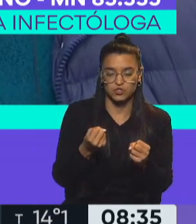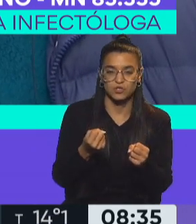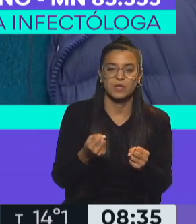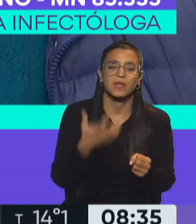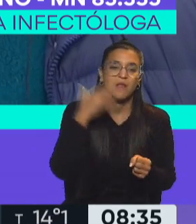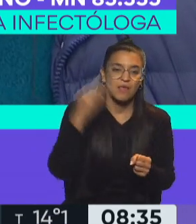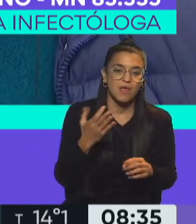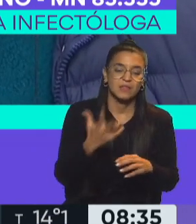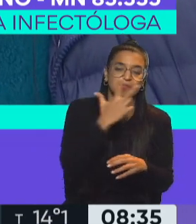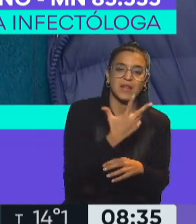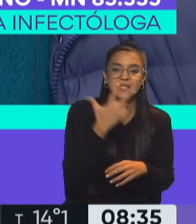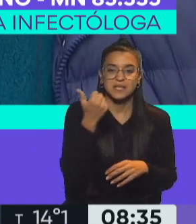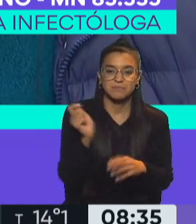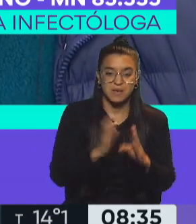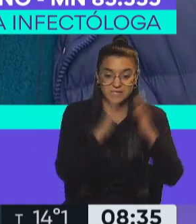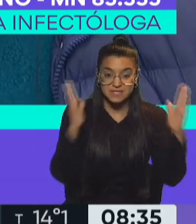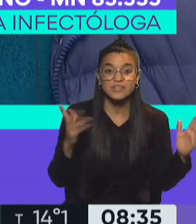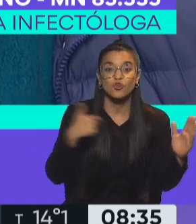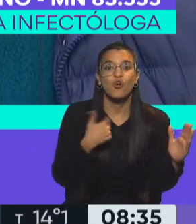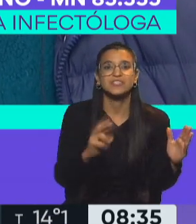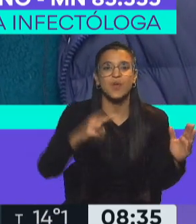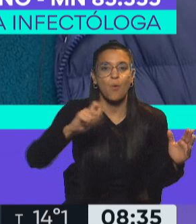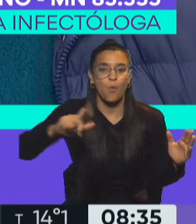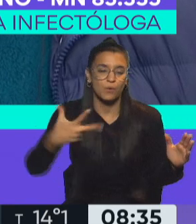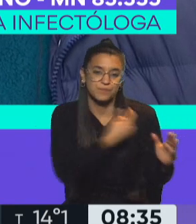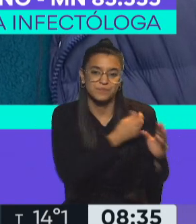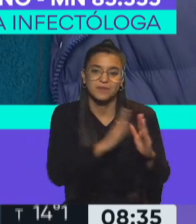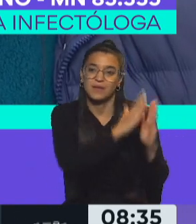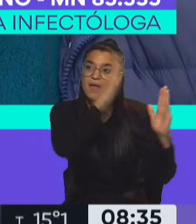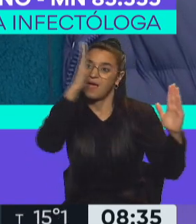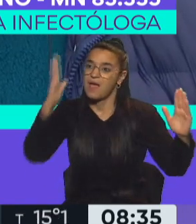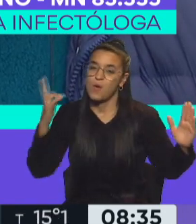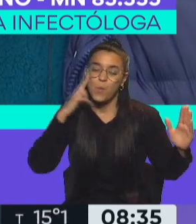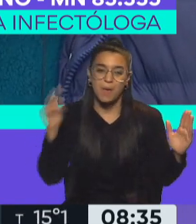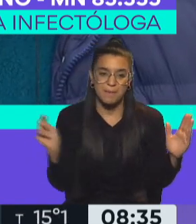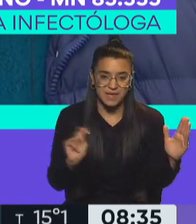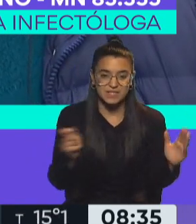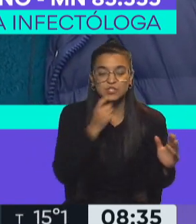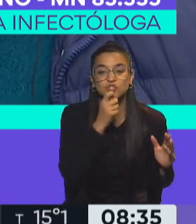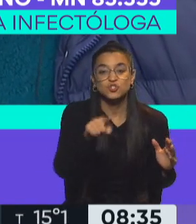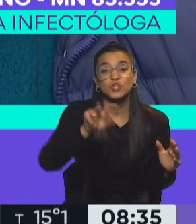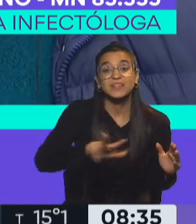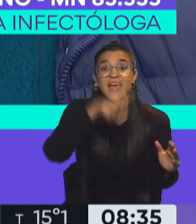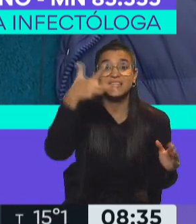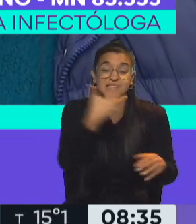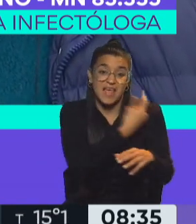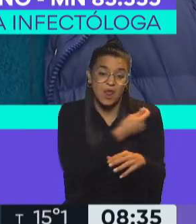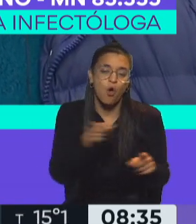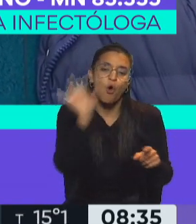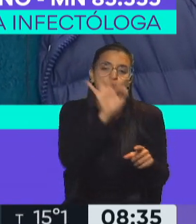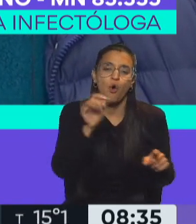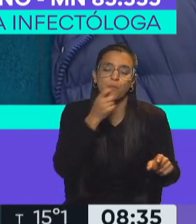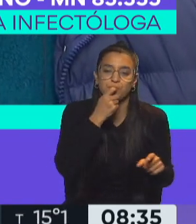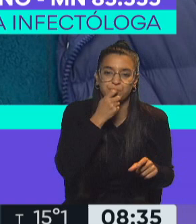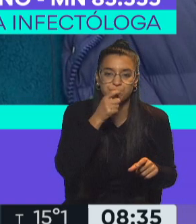realidad primero entre 3 y 6 meses, yo pongo la segunda dosis, lo extiendo a 9 meses. Si yo pusiera una tercera dosis, o como dijeron,